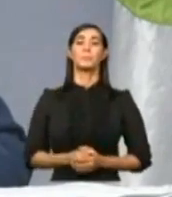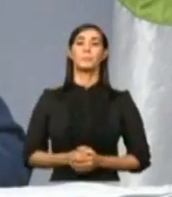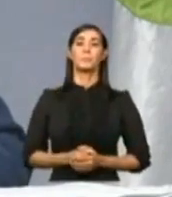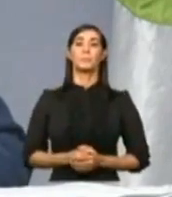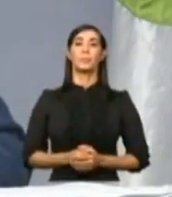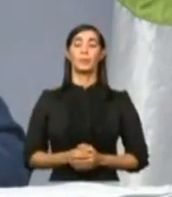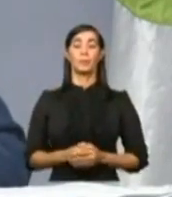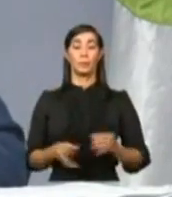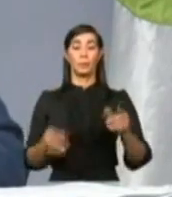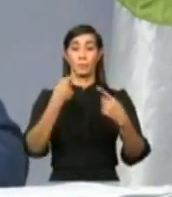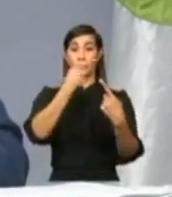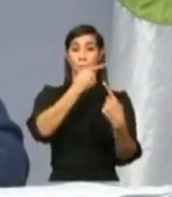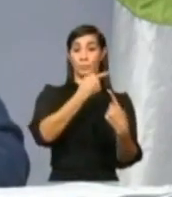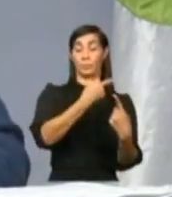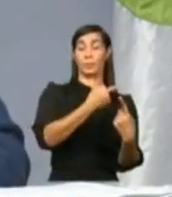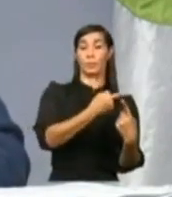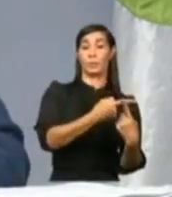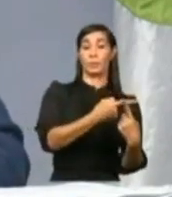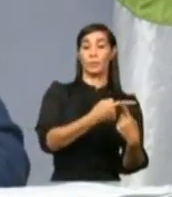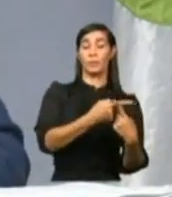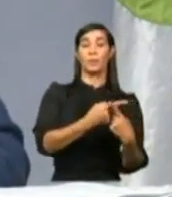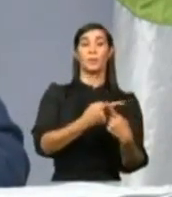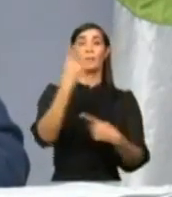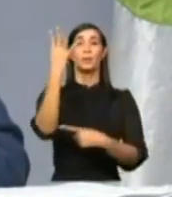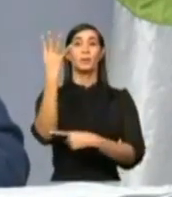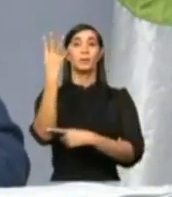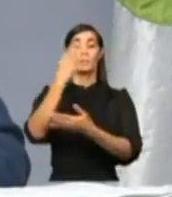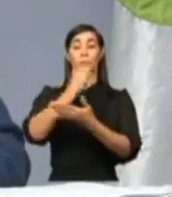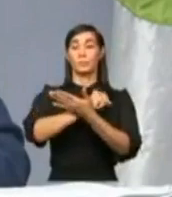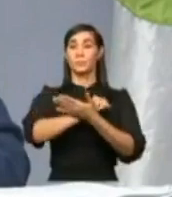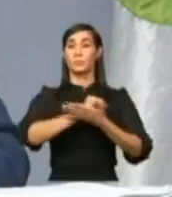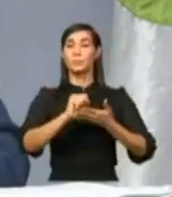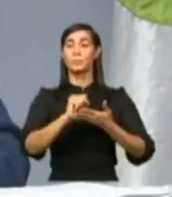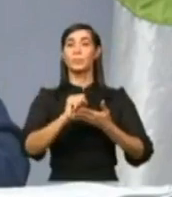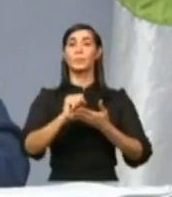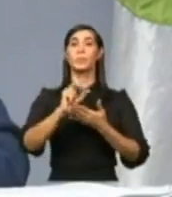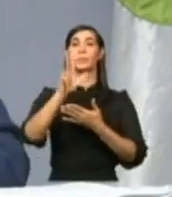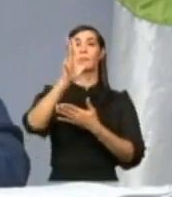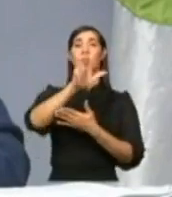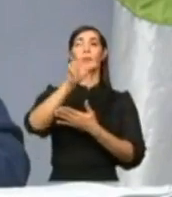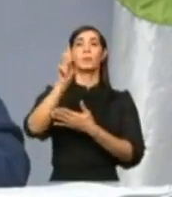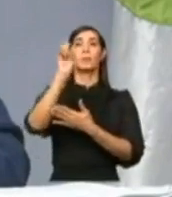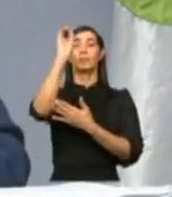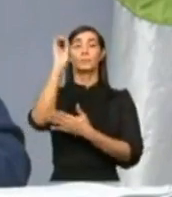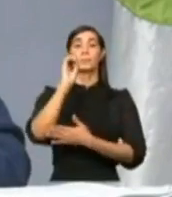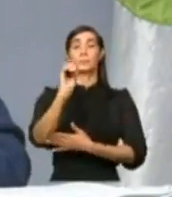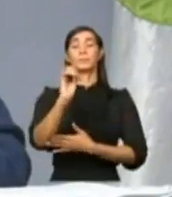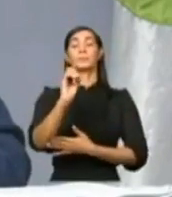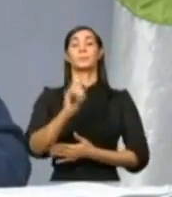de positividad en las últimas 4 semanas es de 31%.